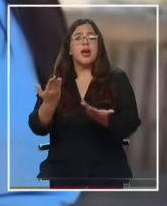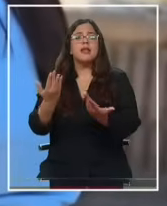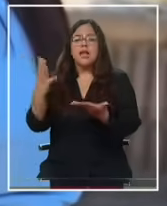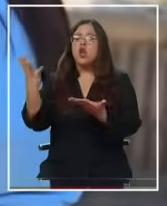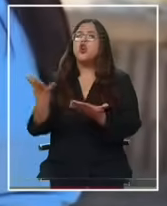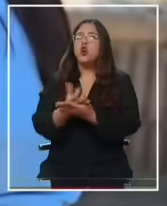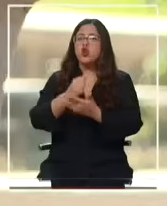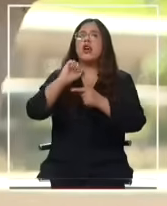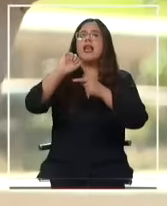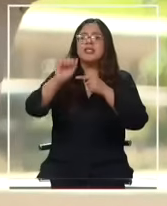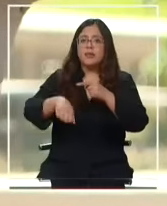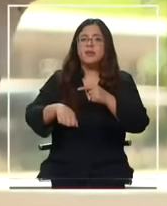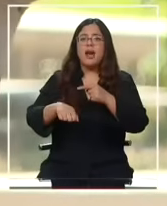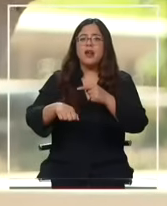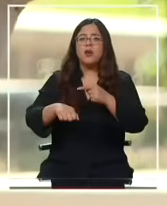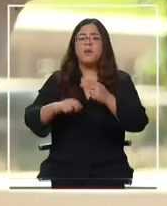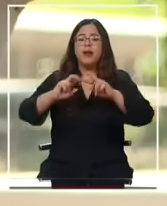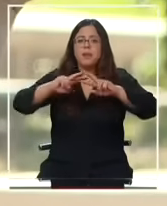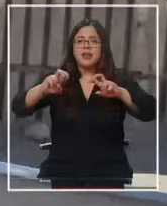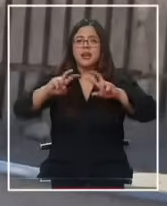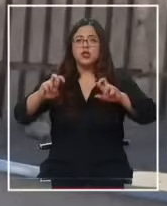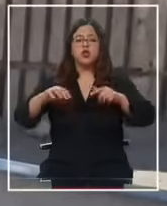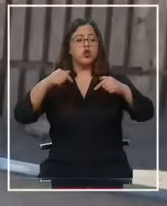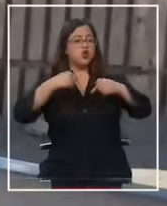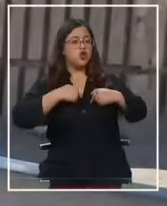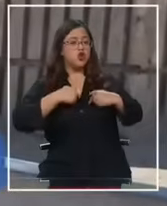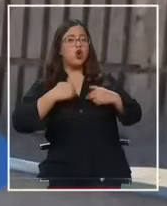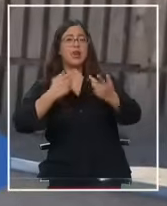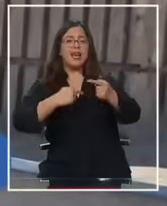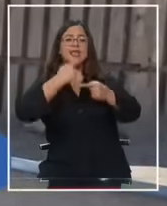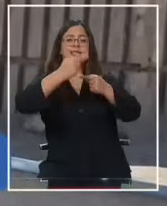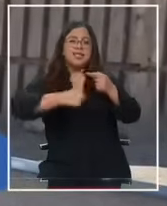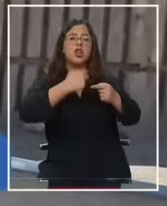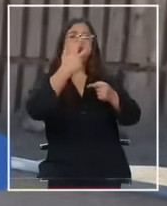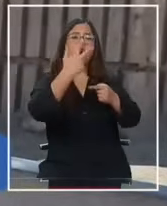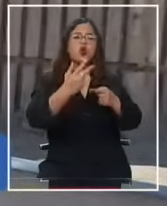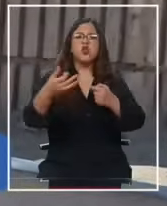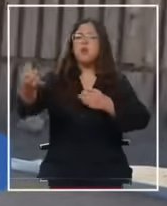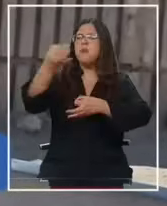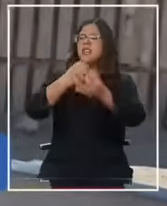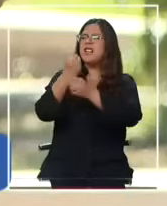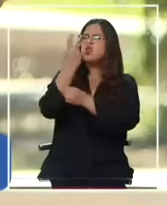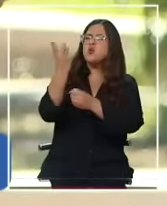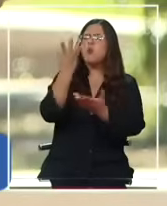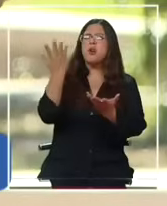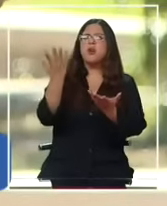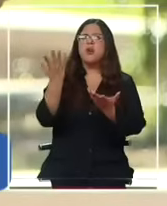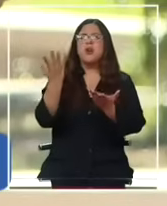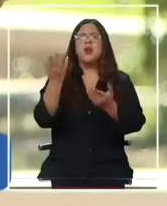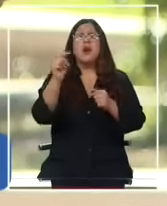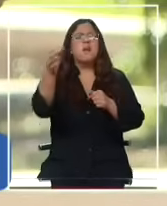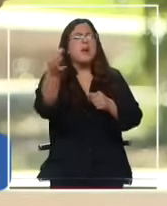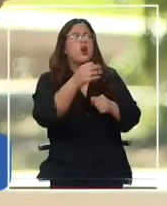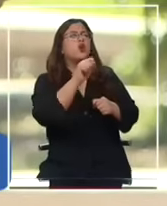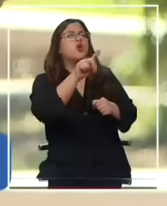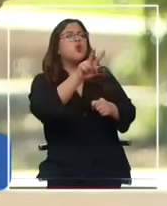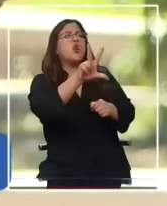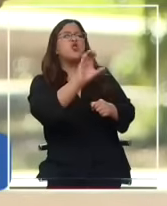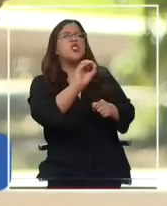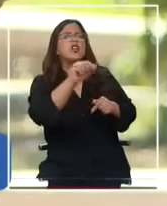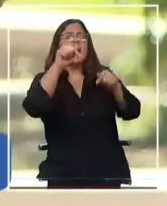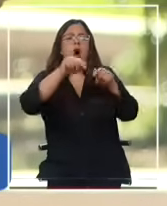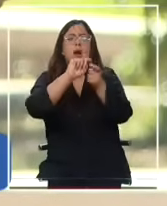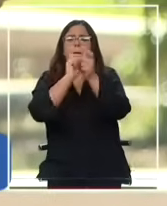clínico. Voy en el ciclo 8 y no, mucho el cambio. Me hablan de números, no me dicen, pero me dijeron, Francisca, tú estabas en 80 y ahora